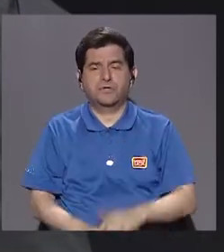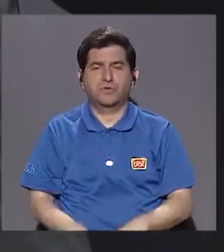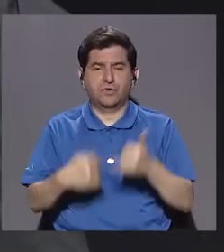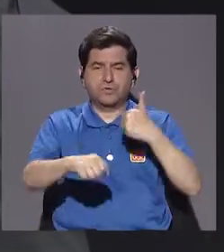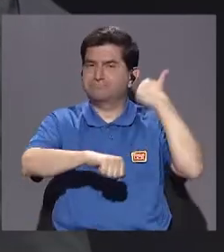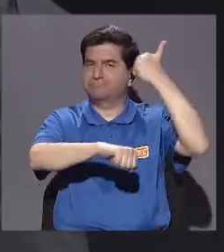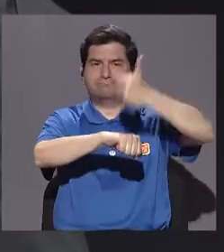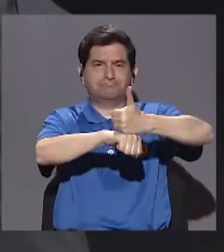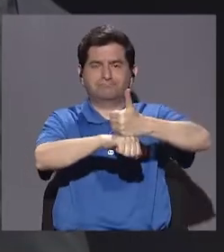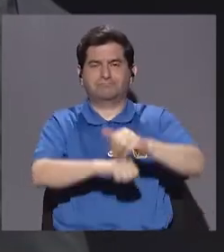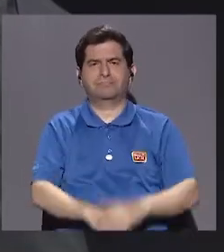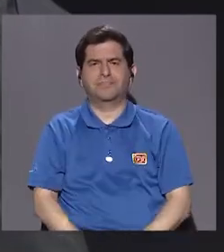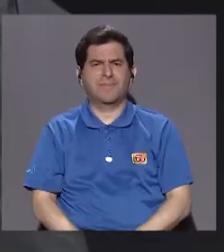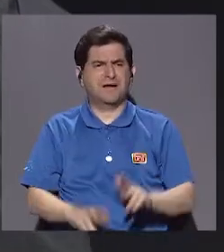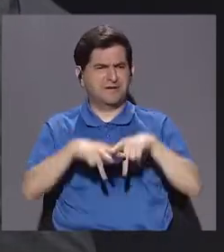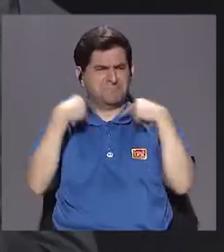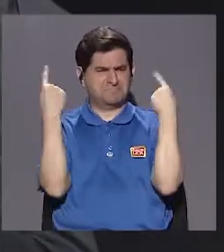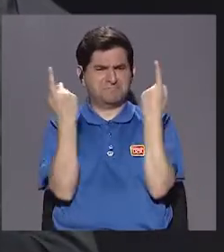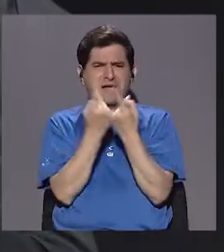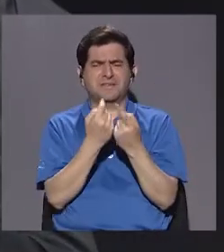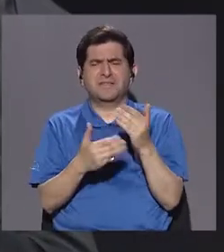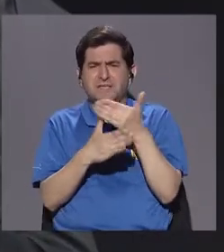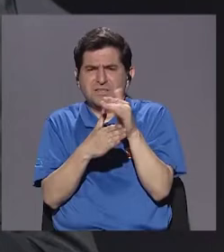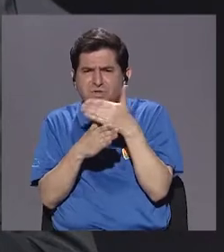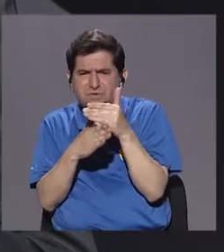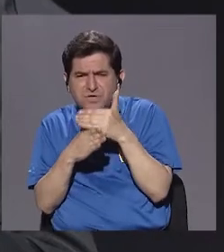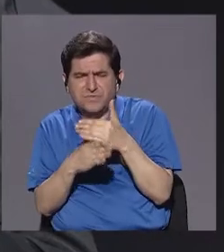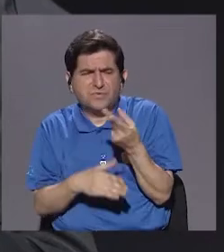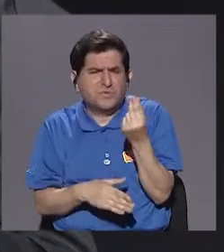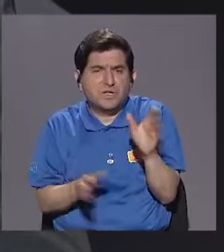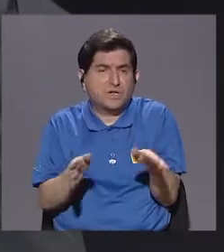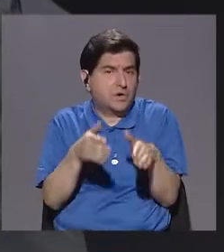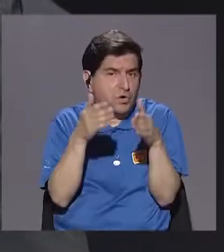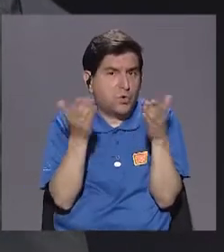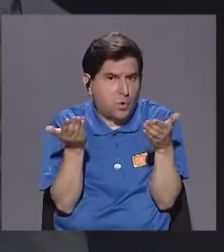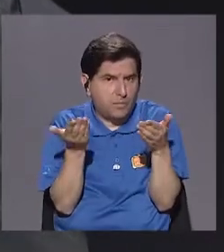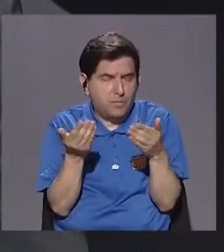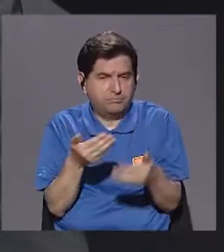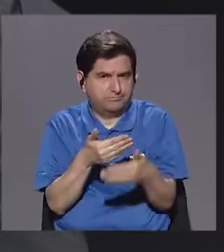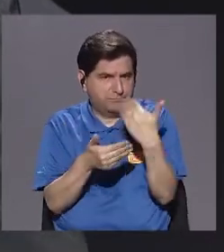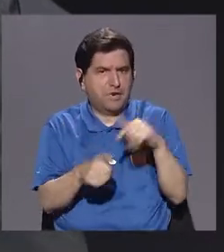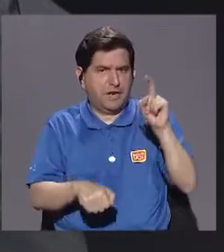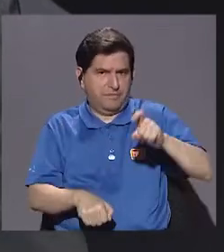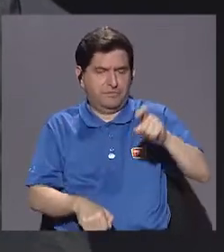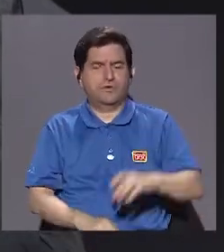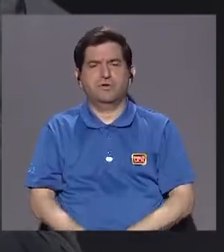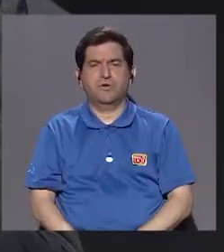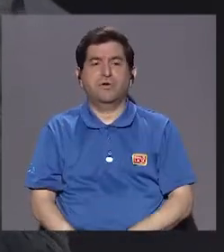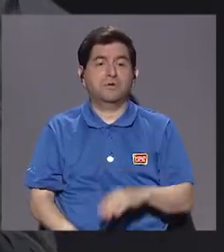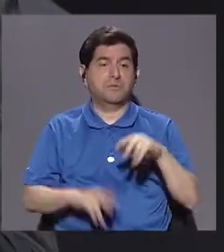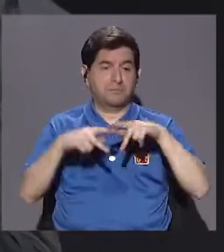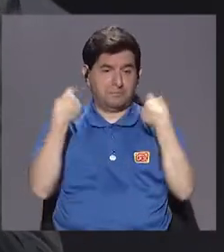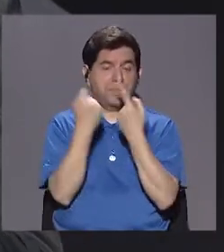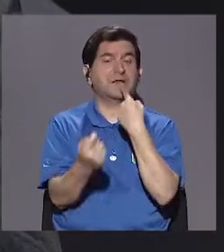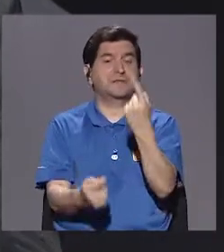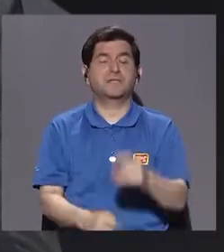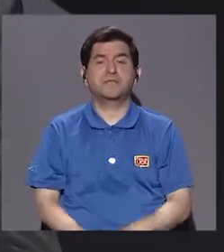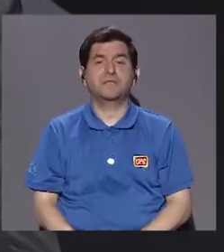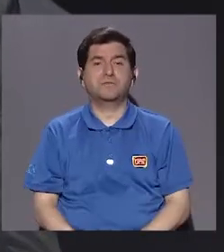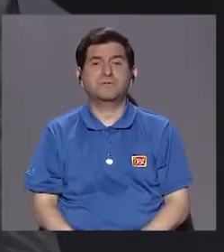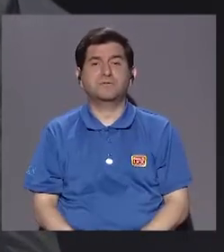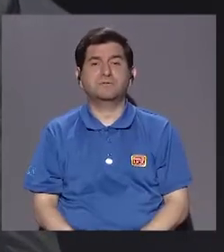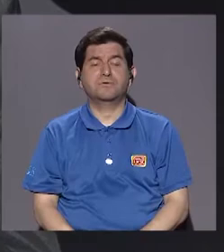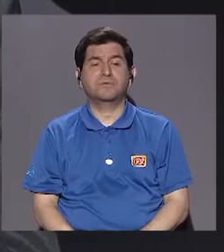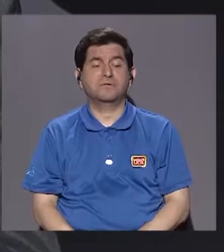cómo va el partido al repartir la de dinero que le corresponde es decir el partido tiene que ser bueno de la eventual